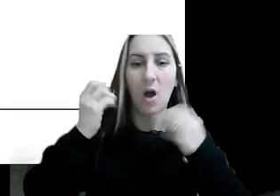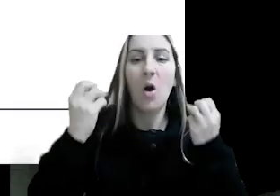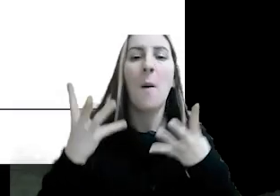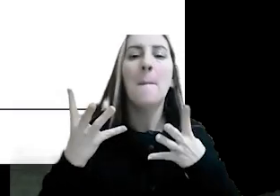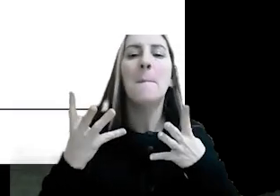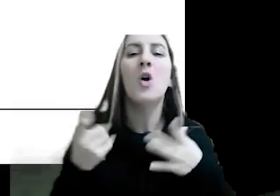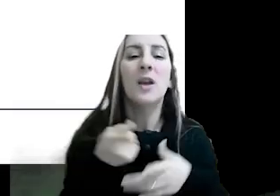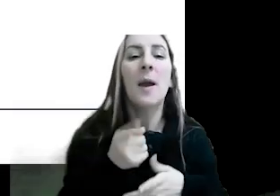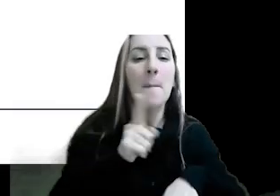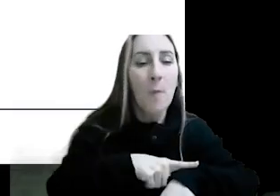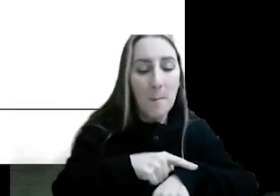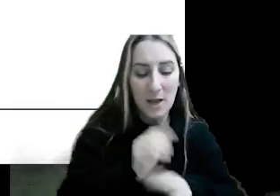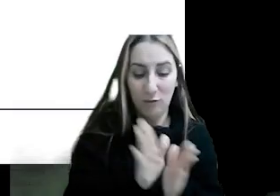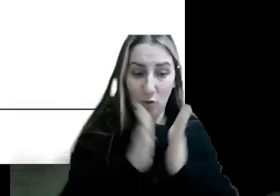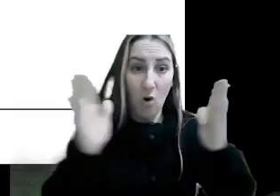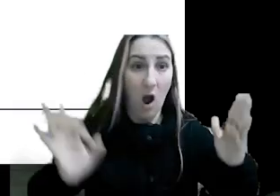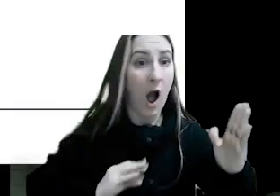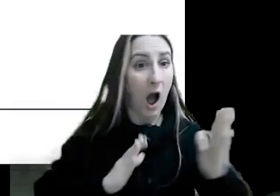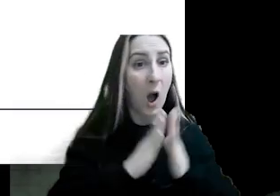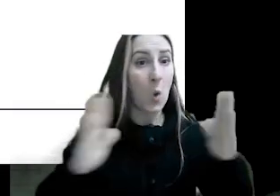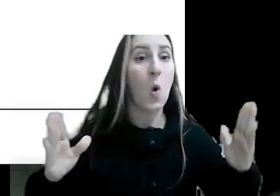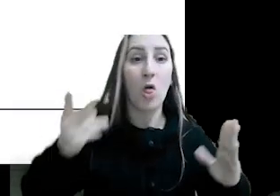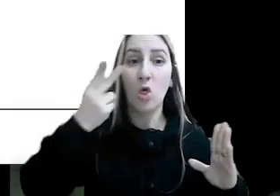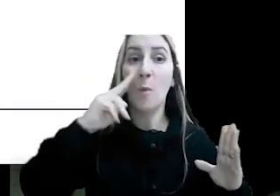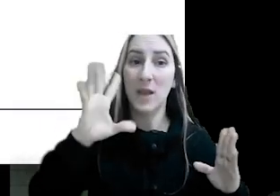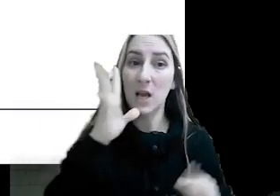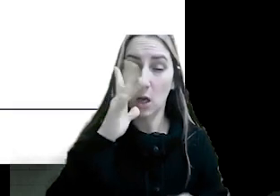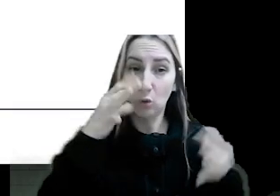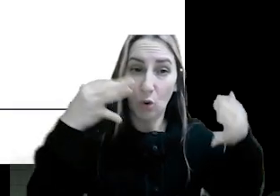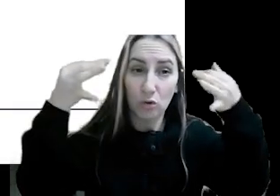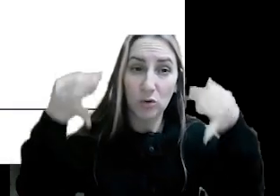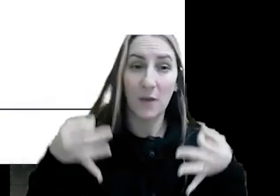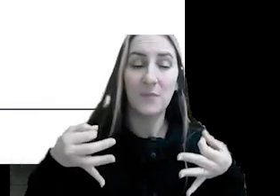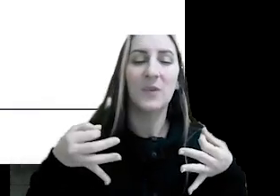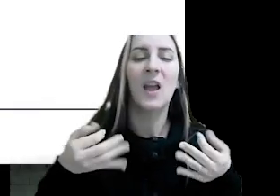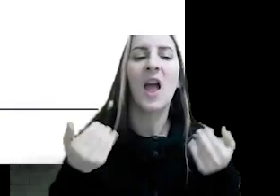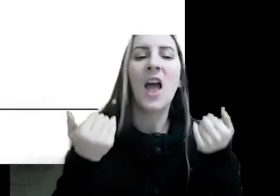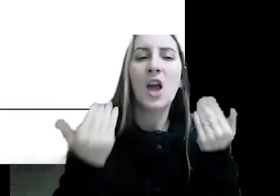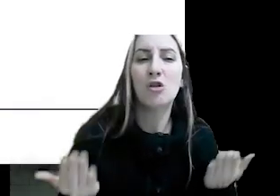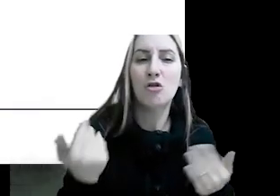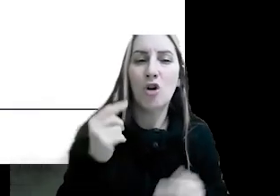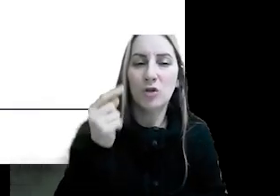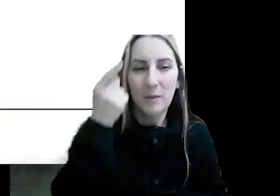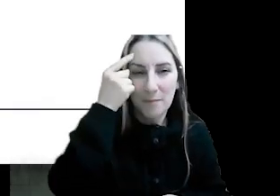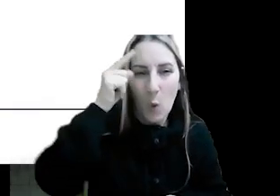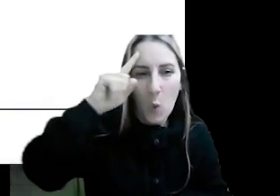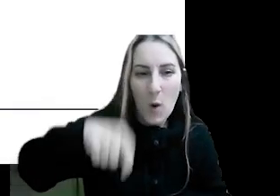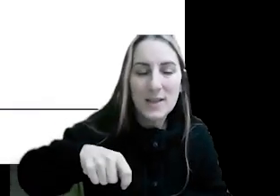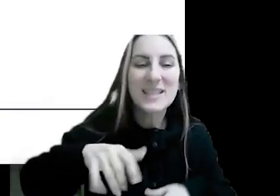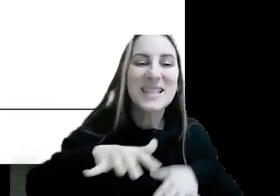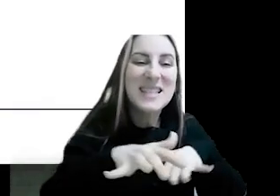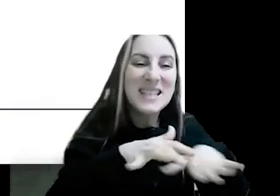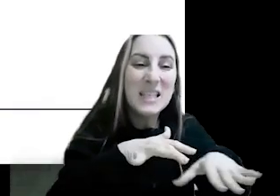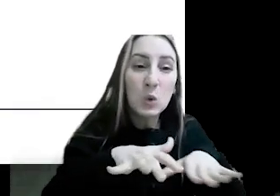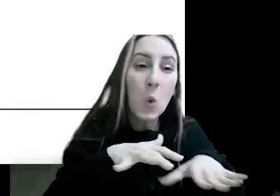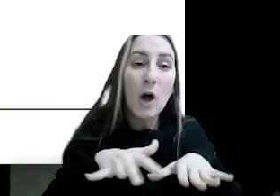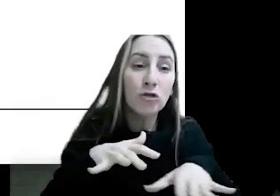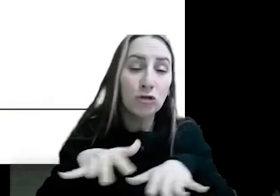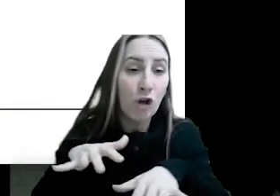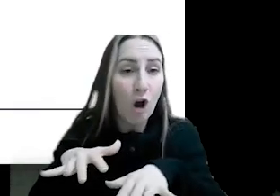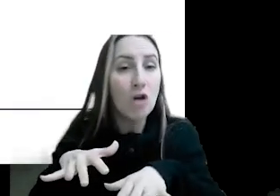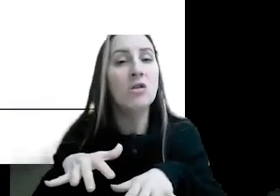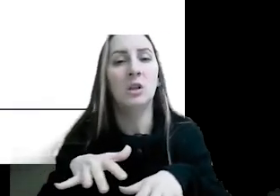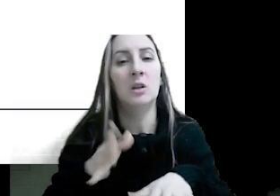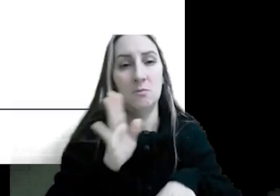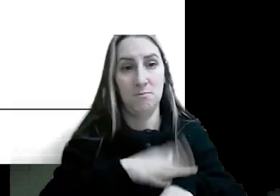el ejercicio anual correspondiente al año 2014. Entonces lo que entiende es que los hechos se configuran en el